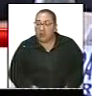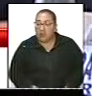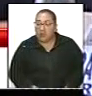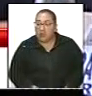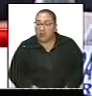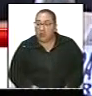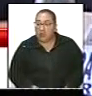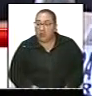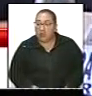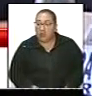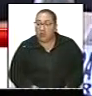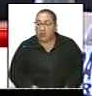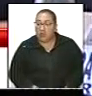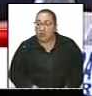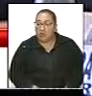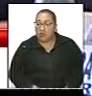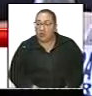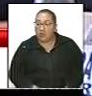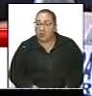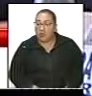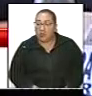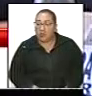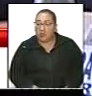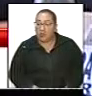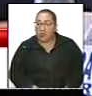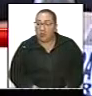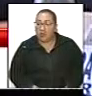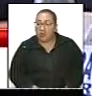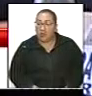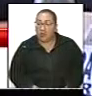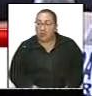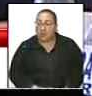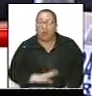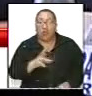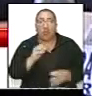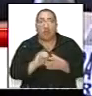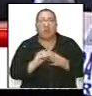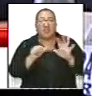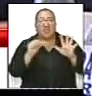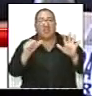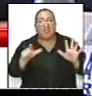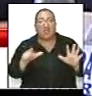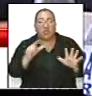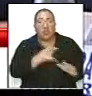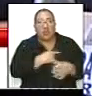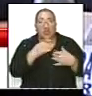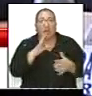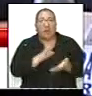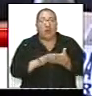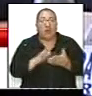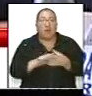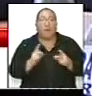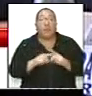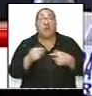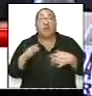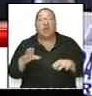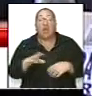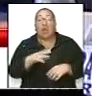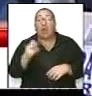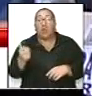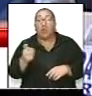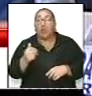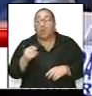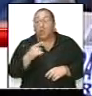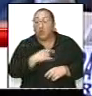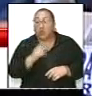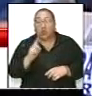todos hablamos de las 67 universidades licenciadas, pero me gustaría saber qué universidades ya han acabado el proceso de licenciamiento y no